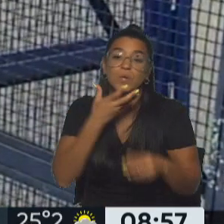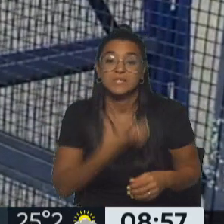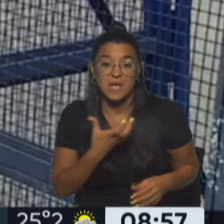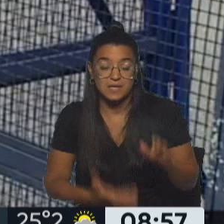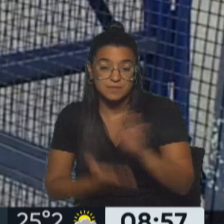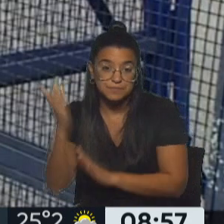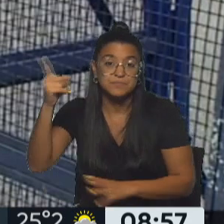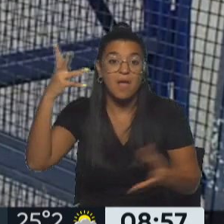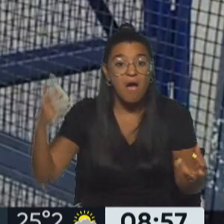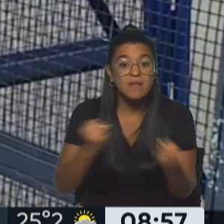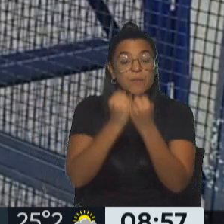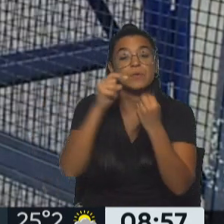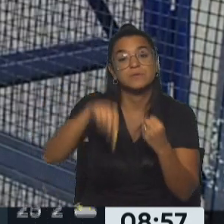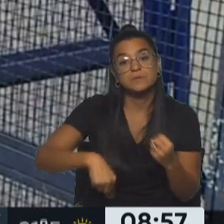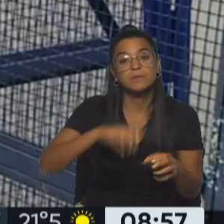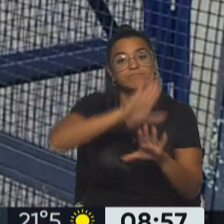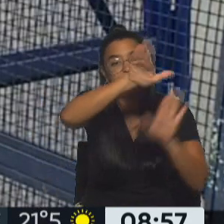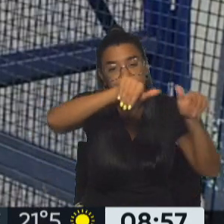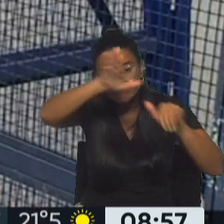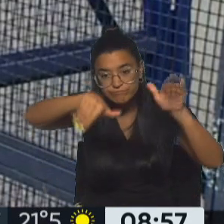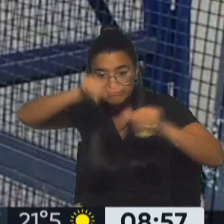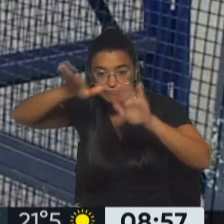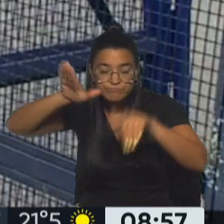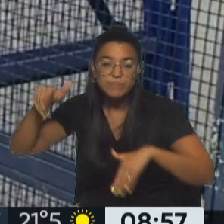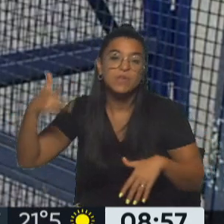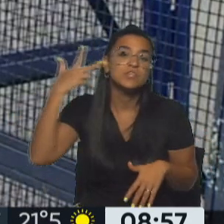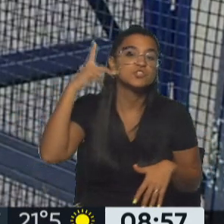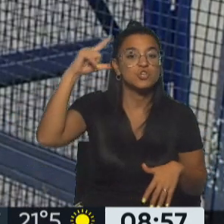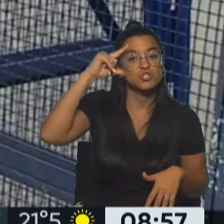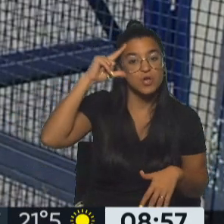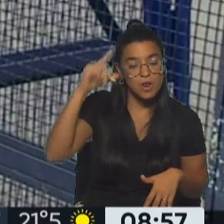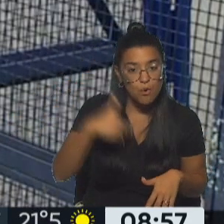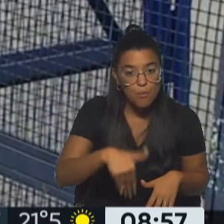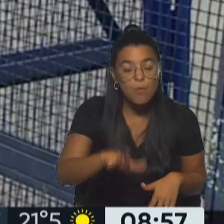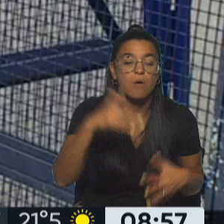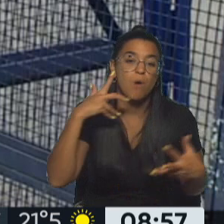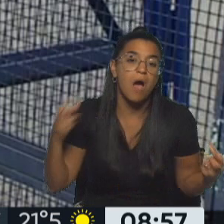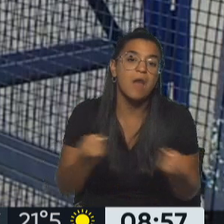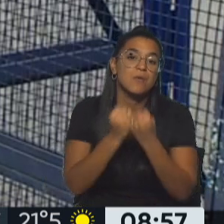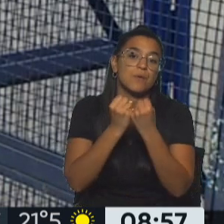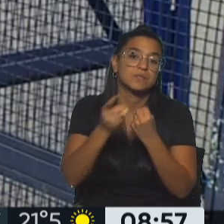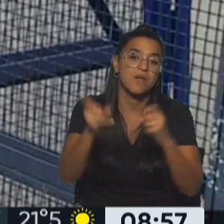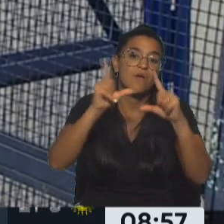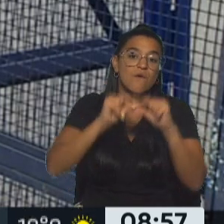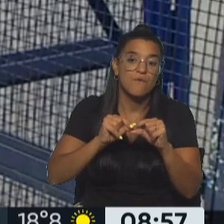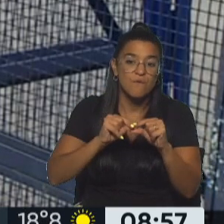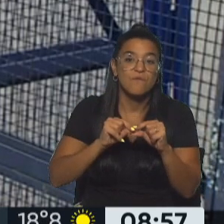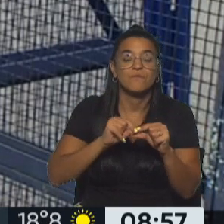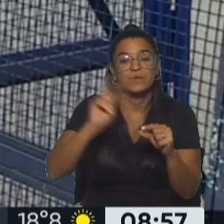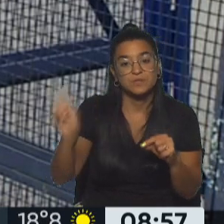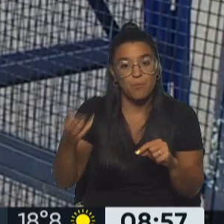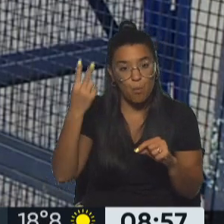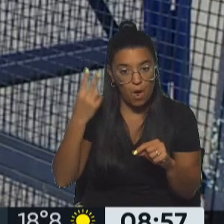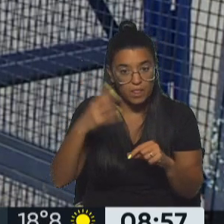este aniversario llamaron a una convocatoria el 18 de enero, cuando se cumple la fecha de su